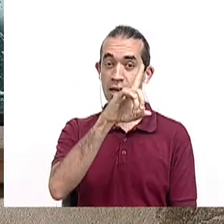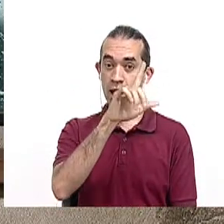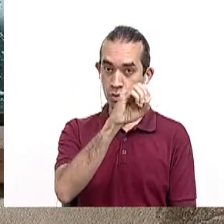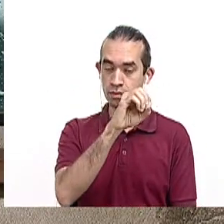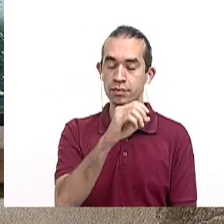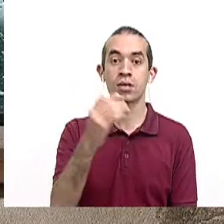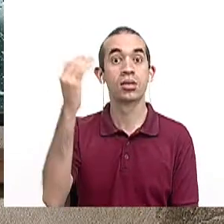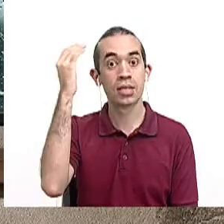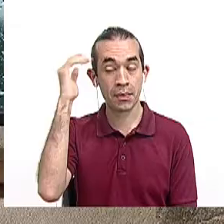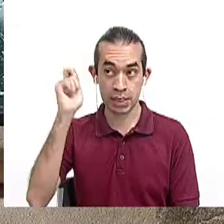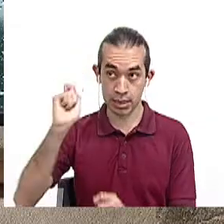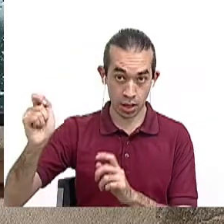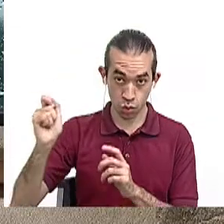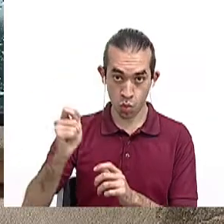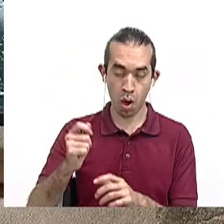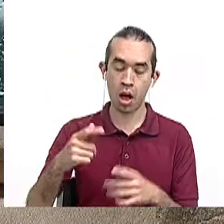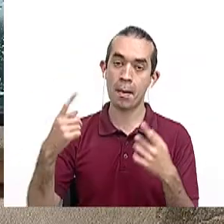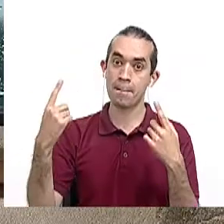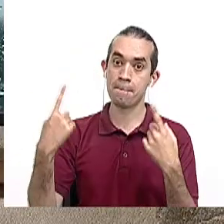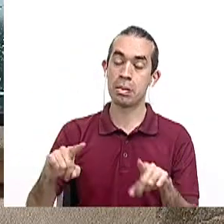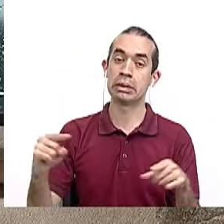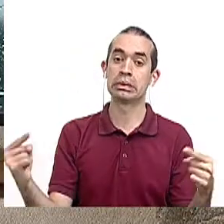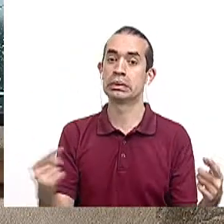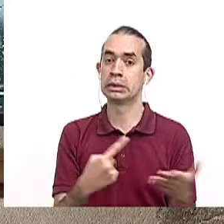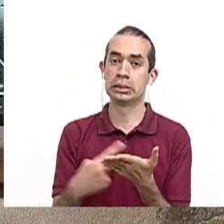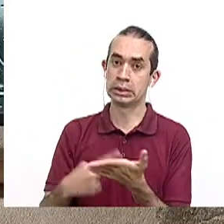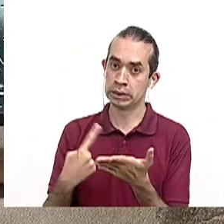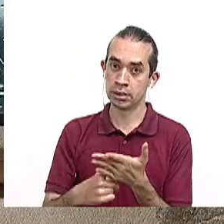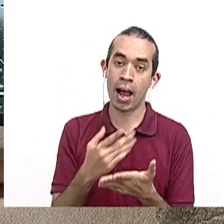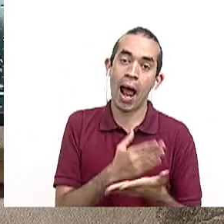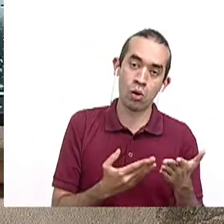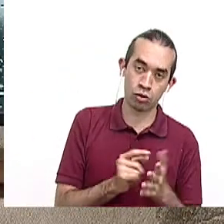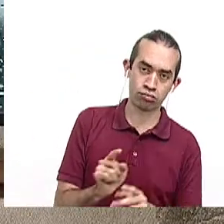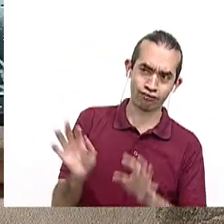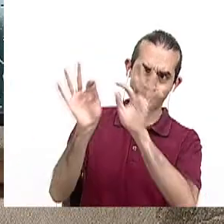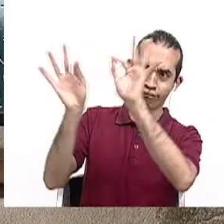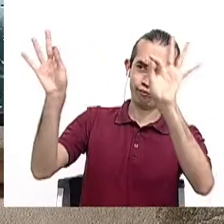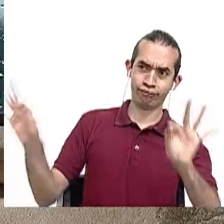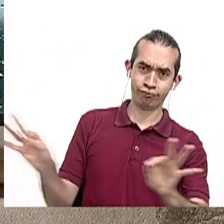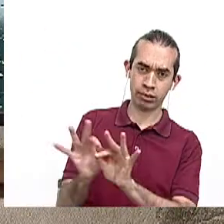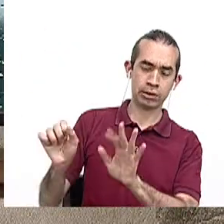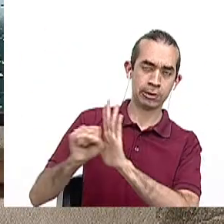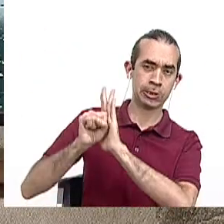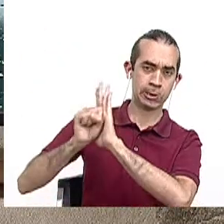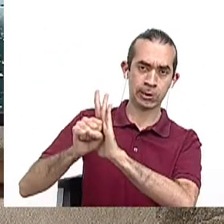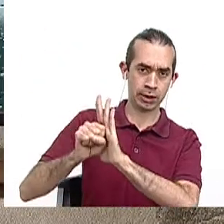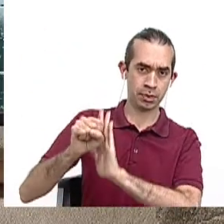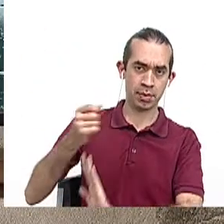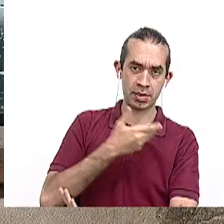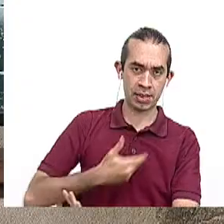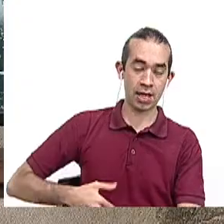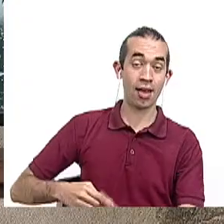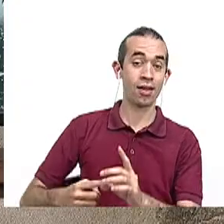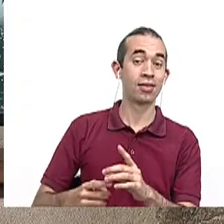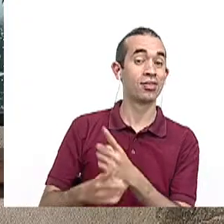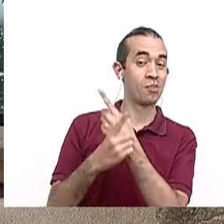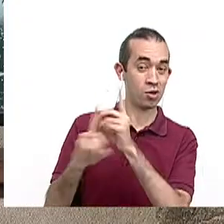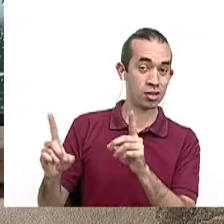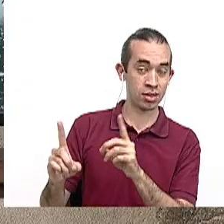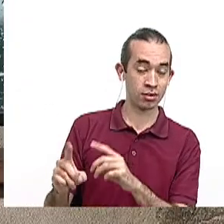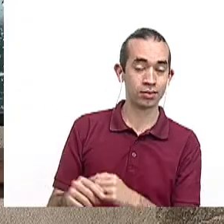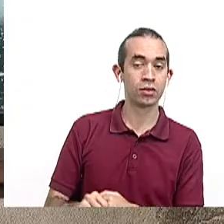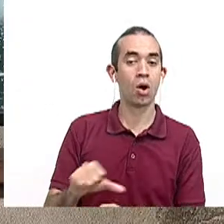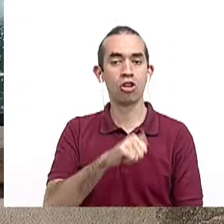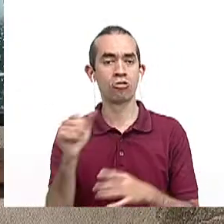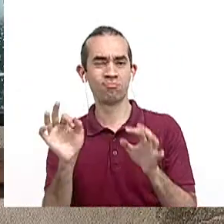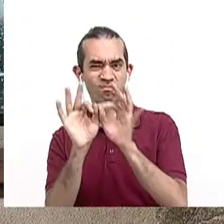mucha controversia porque para algunos don León Cortés es un símbolo de democracia, para otros